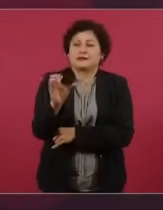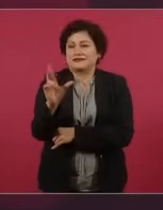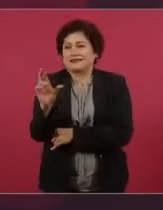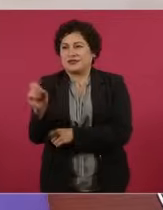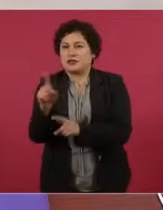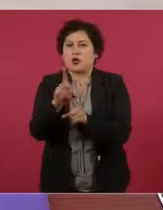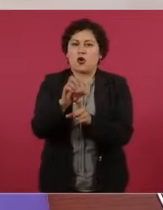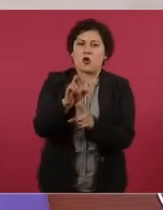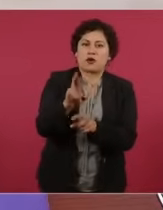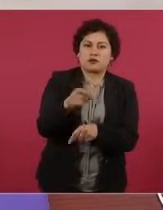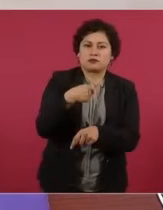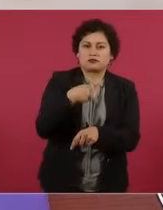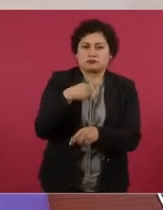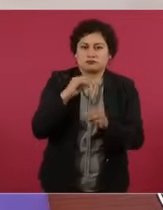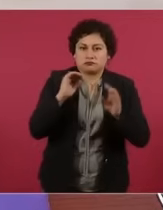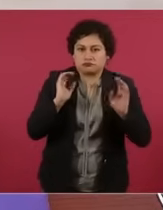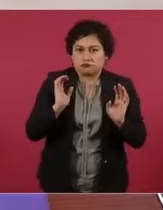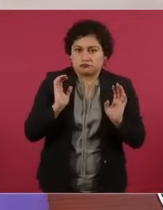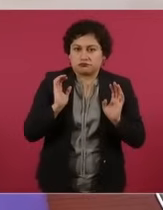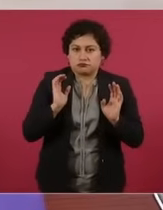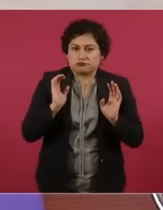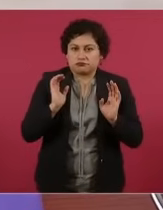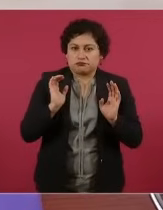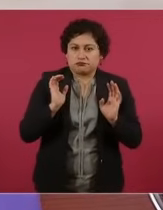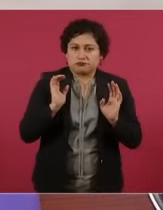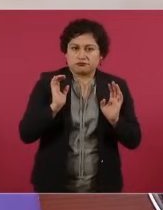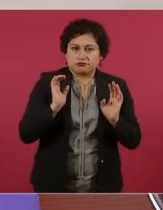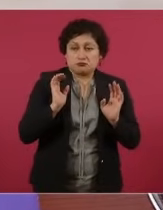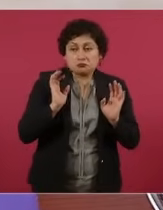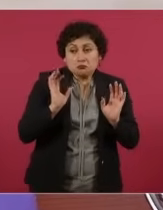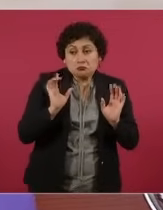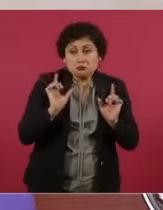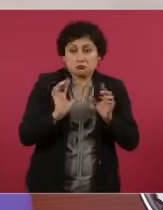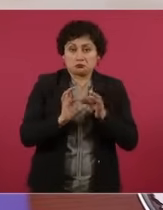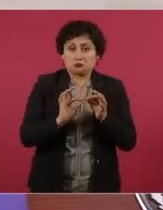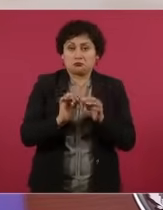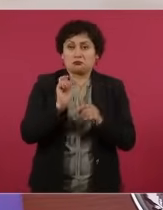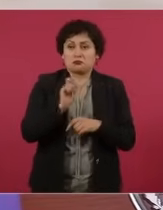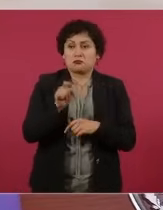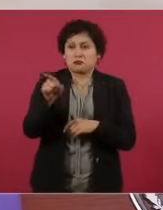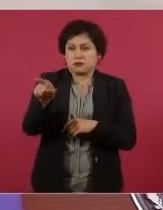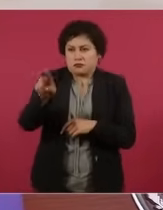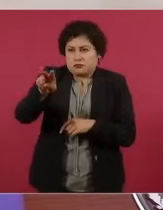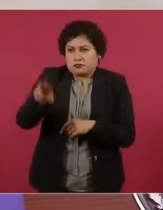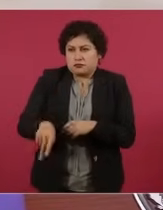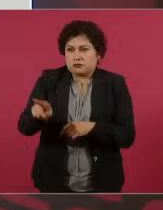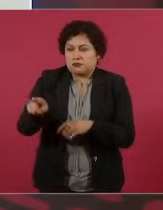para que se mantenga el régimen de corrupción